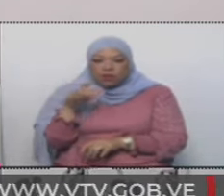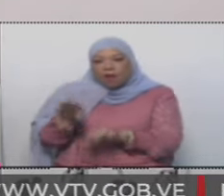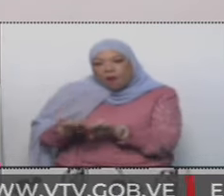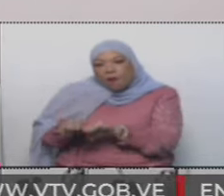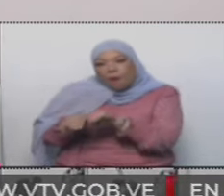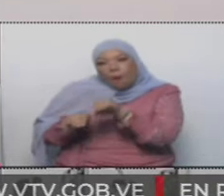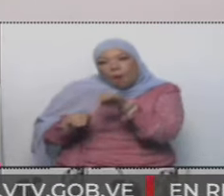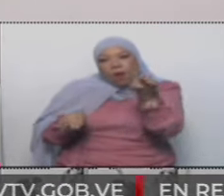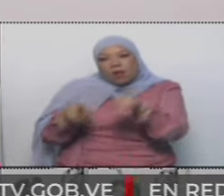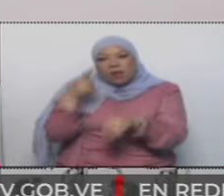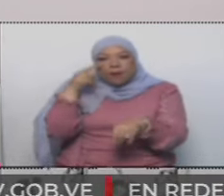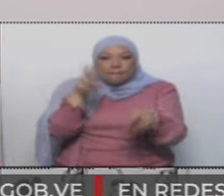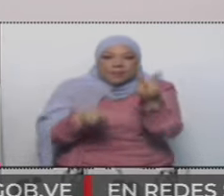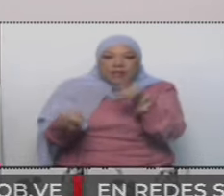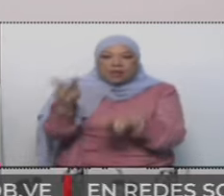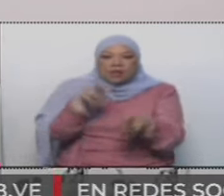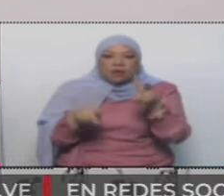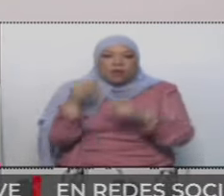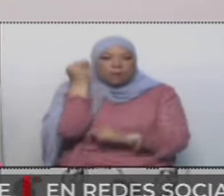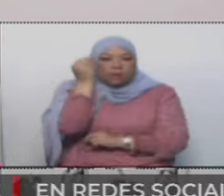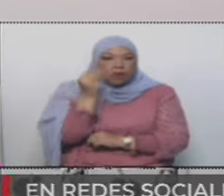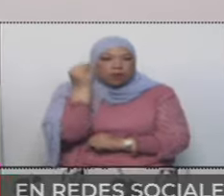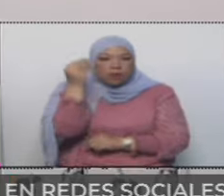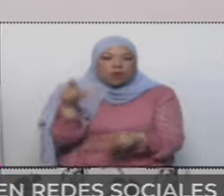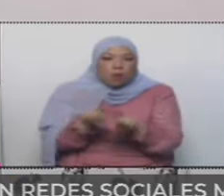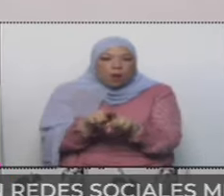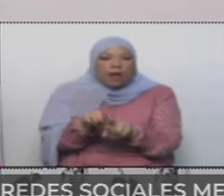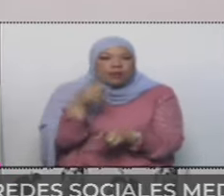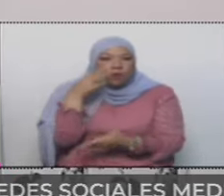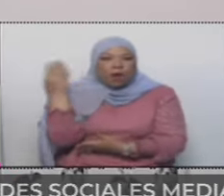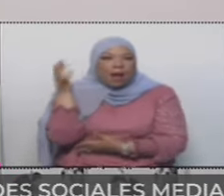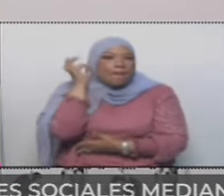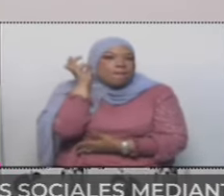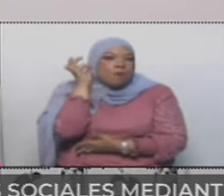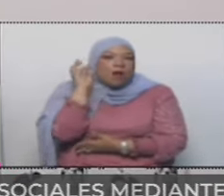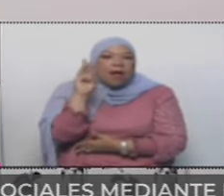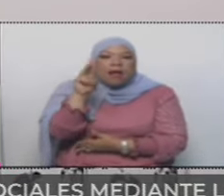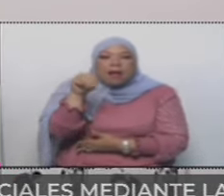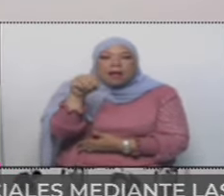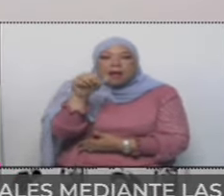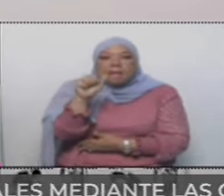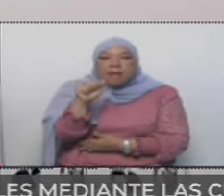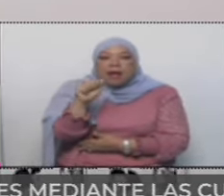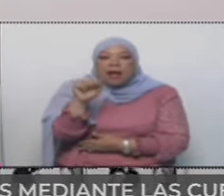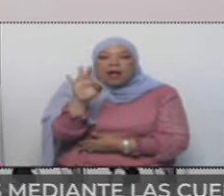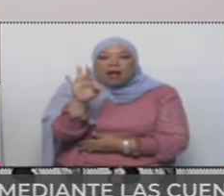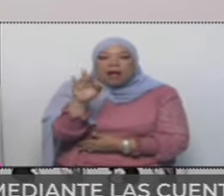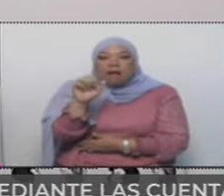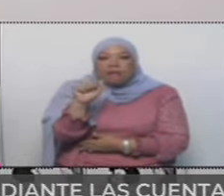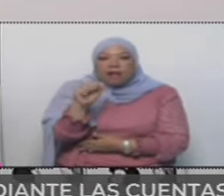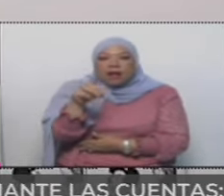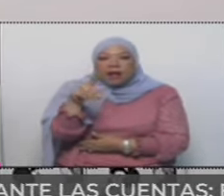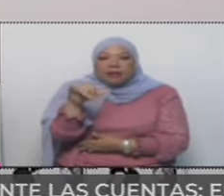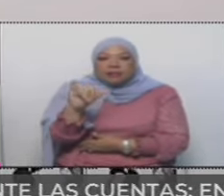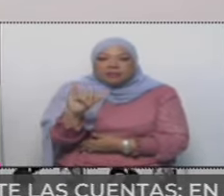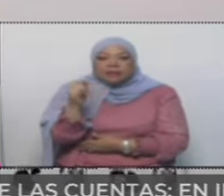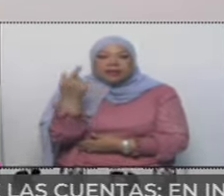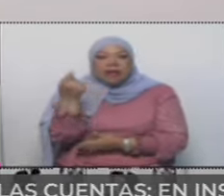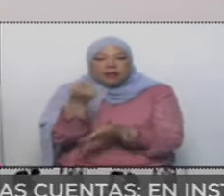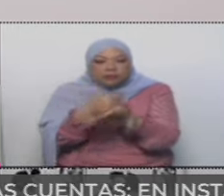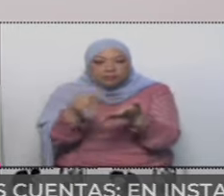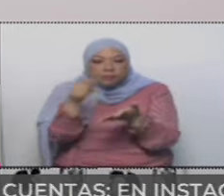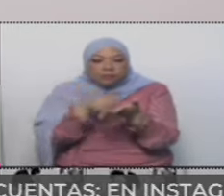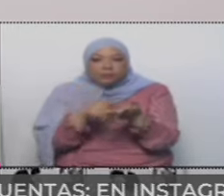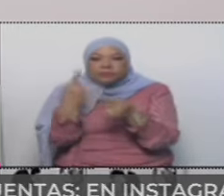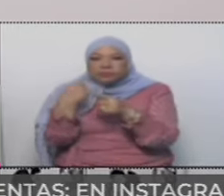disfrutando y pensando con Mafalda. Estaba viendo varias de las tiras